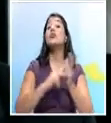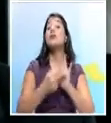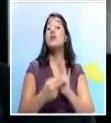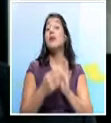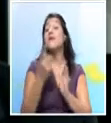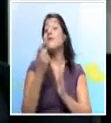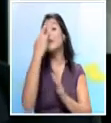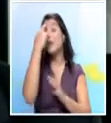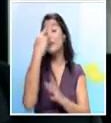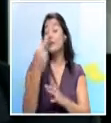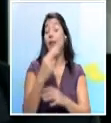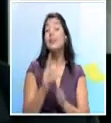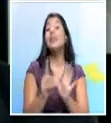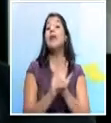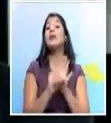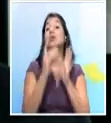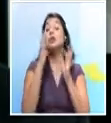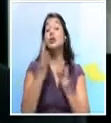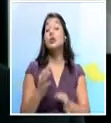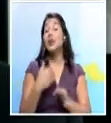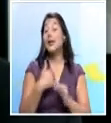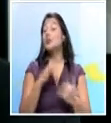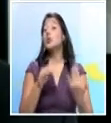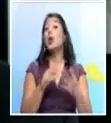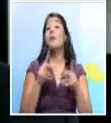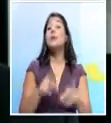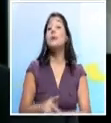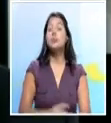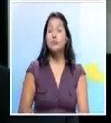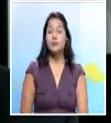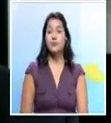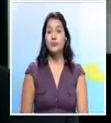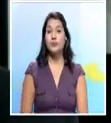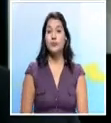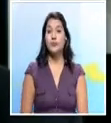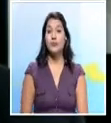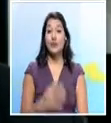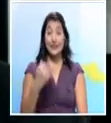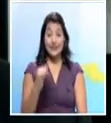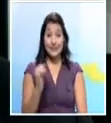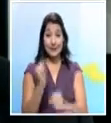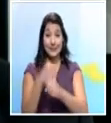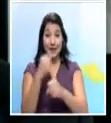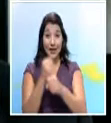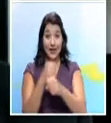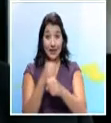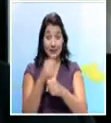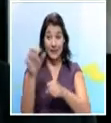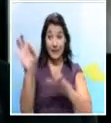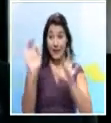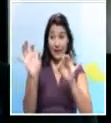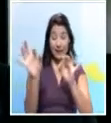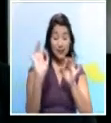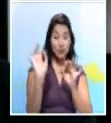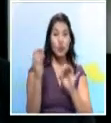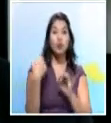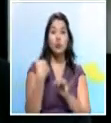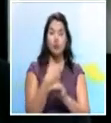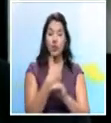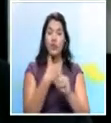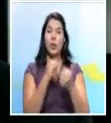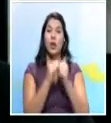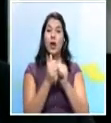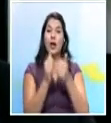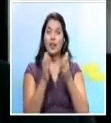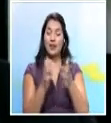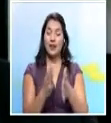derecho de la libertad de elección que tenemos todos los ciudadanos. Cuando se hacen elecciones, uno tiene candidatos y uno vota por el